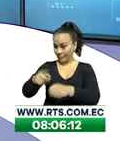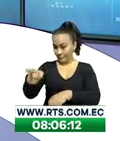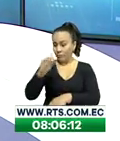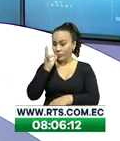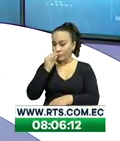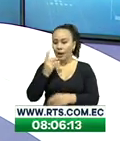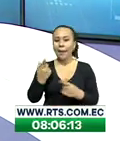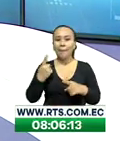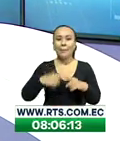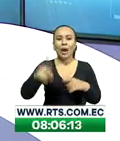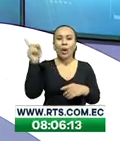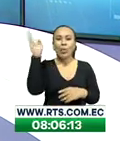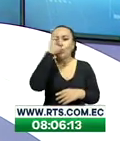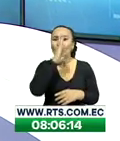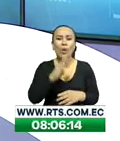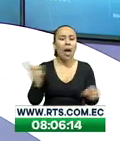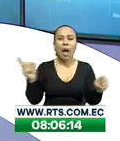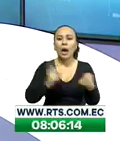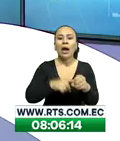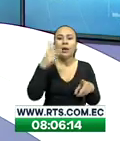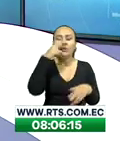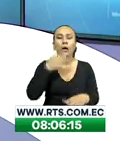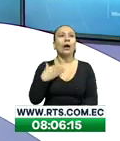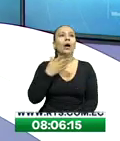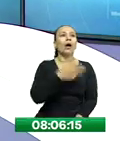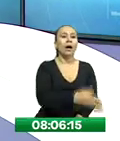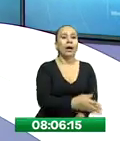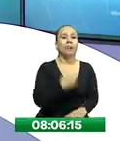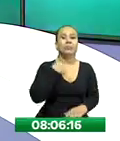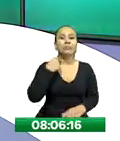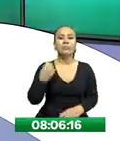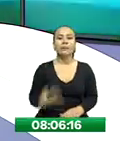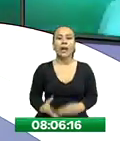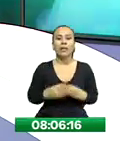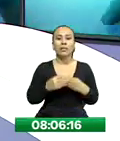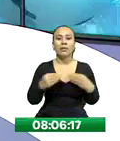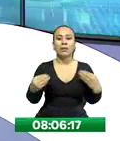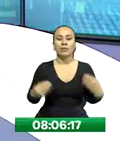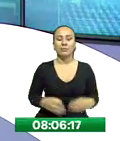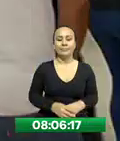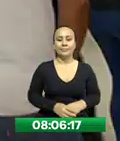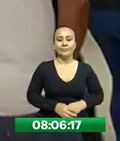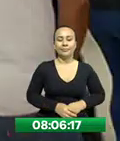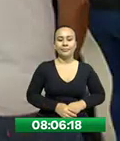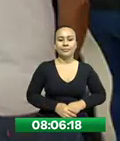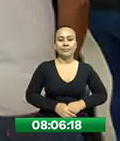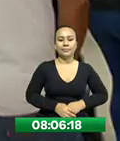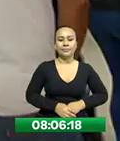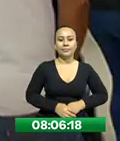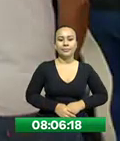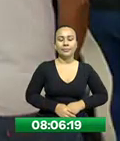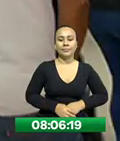sido aprobados para su ingreso. Vean esto.